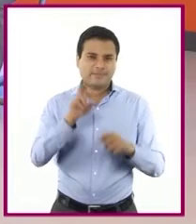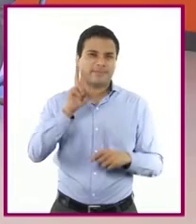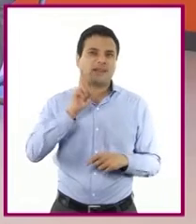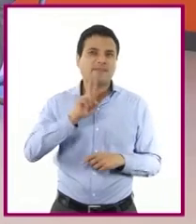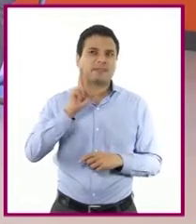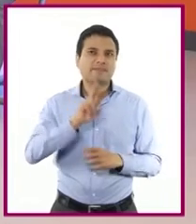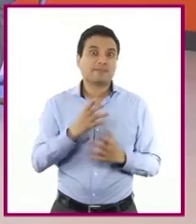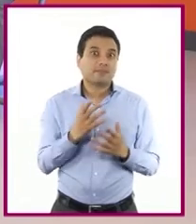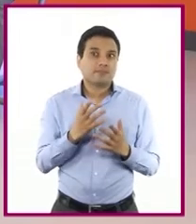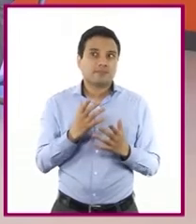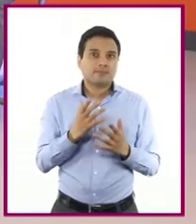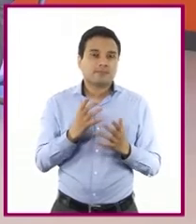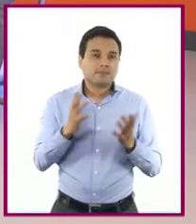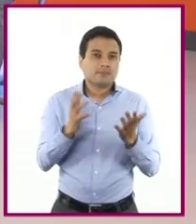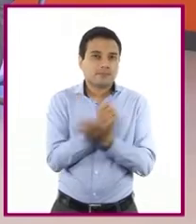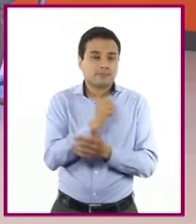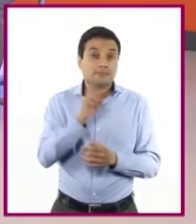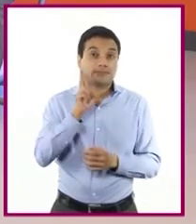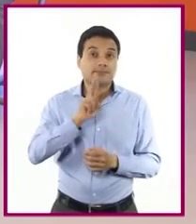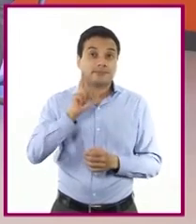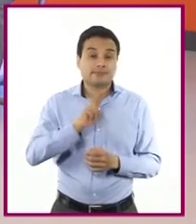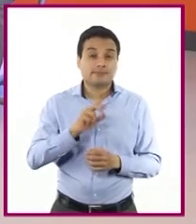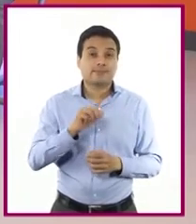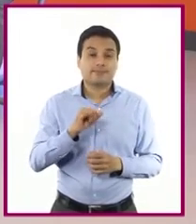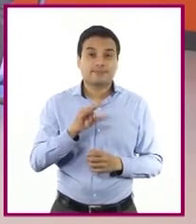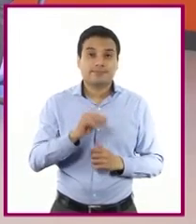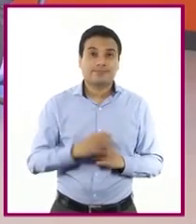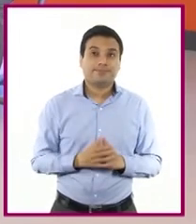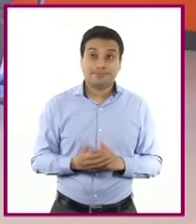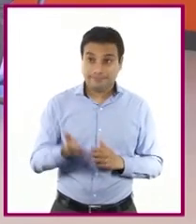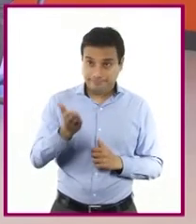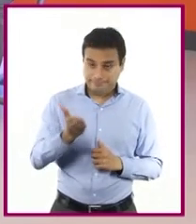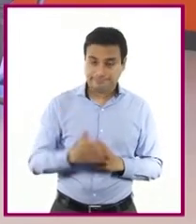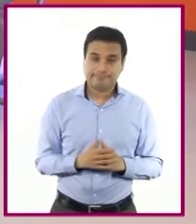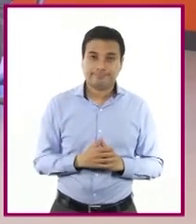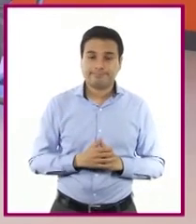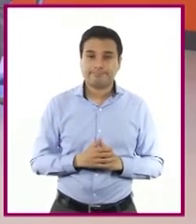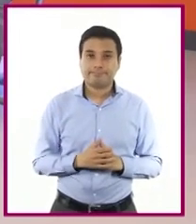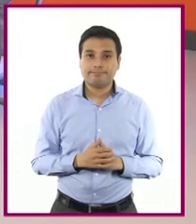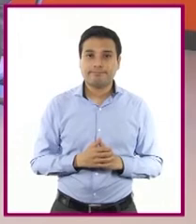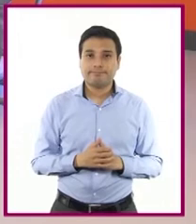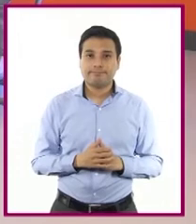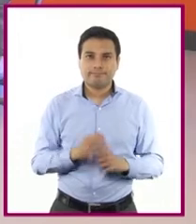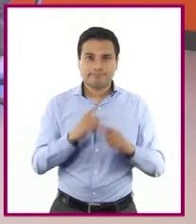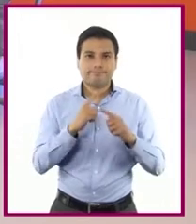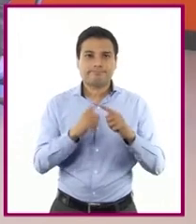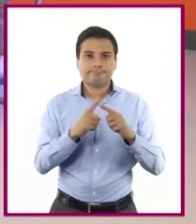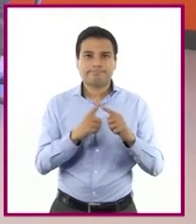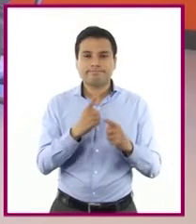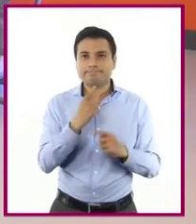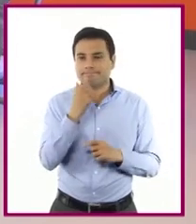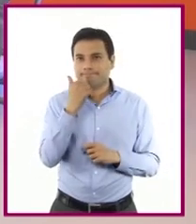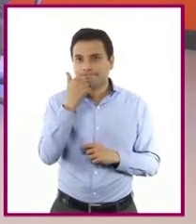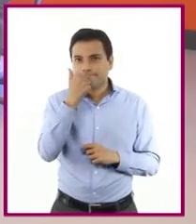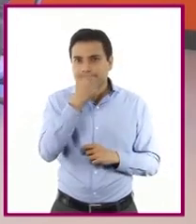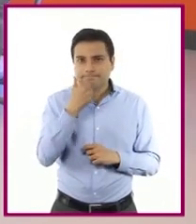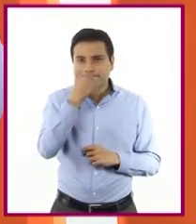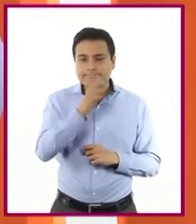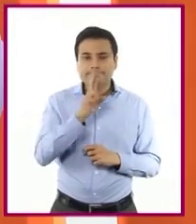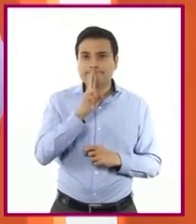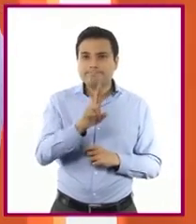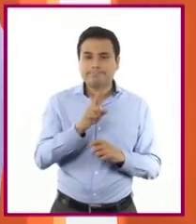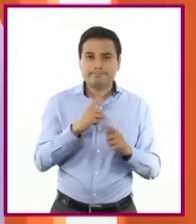delantera, si es que tienen la respuesta correcta. Adelante, profesor Ricardo. ¿Quién será el que ponga en ventaja a su